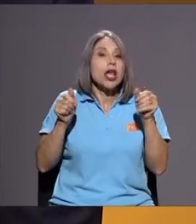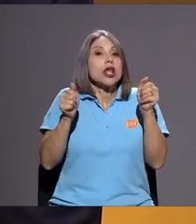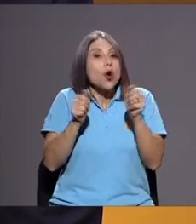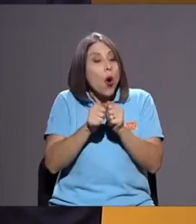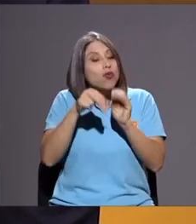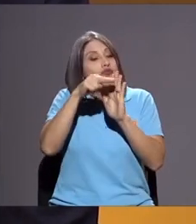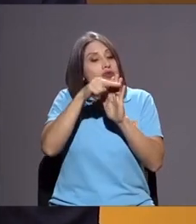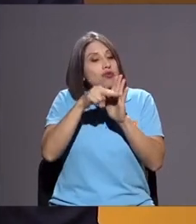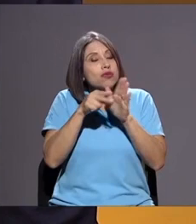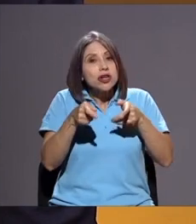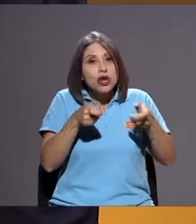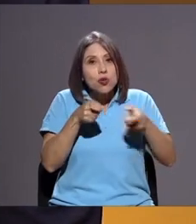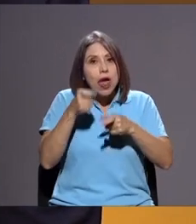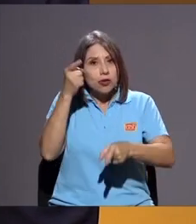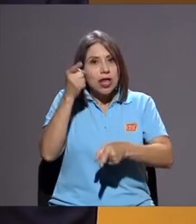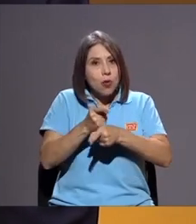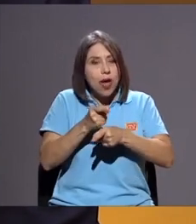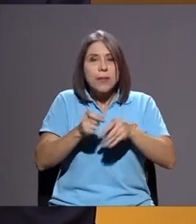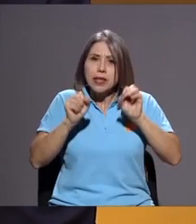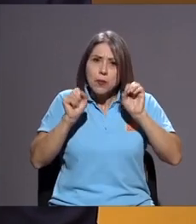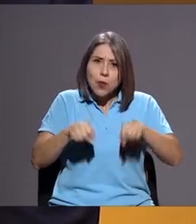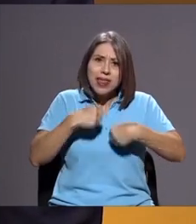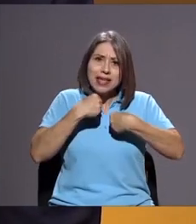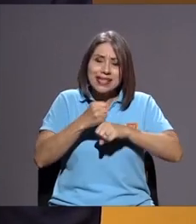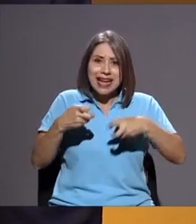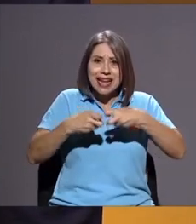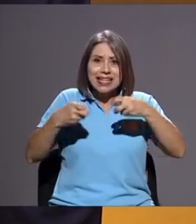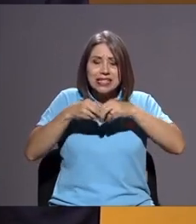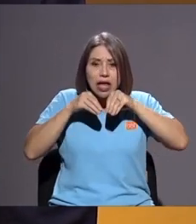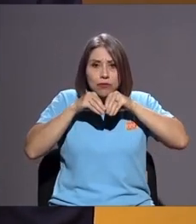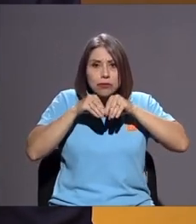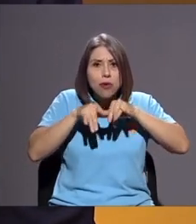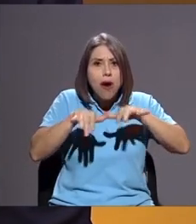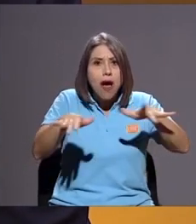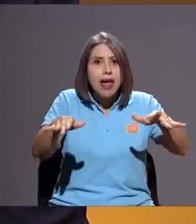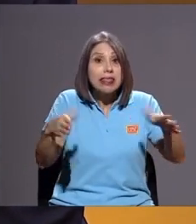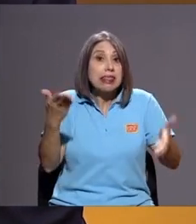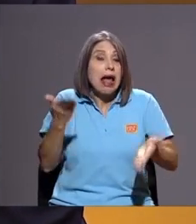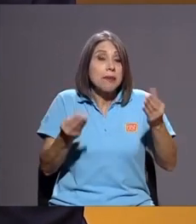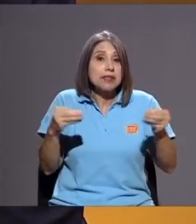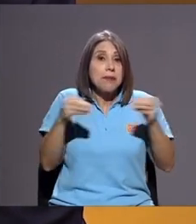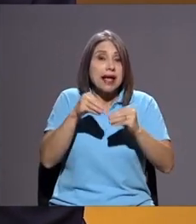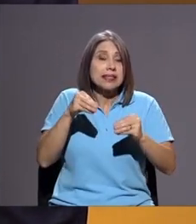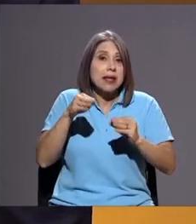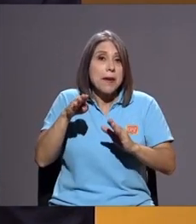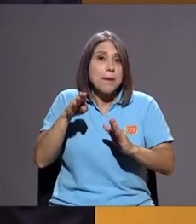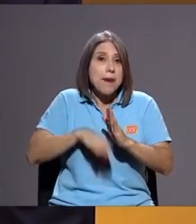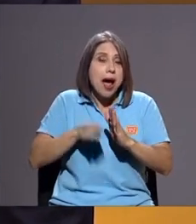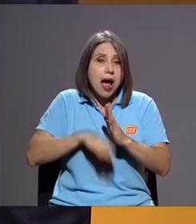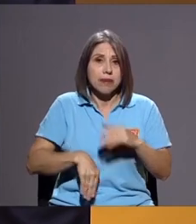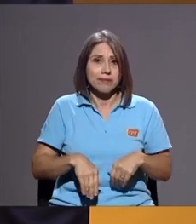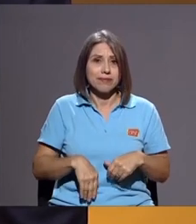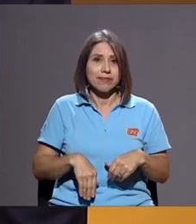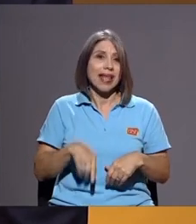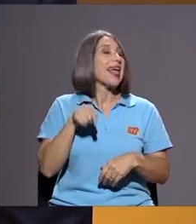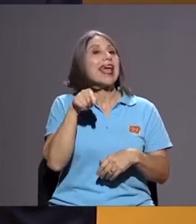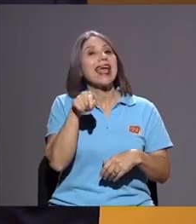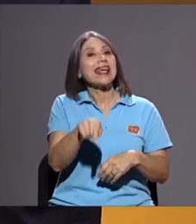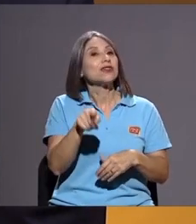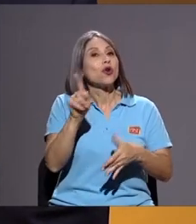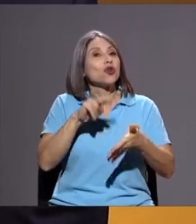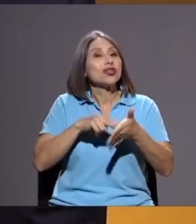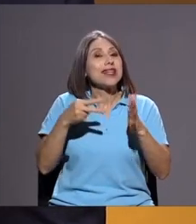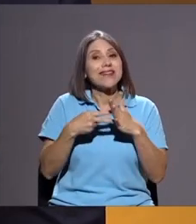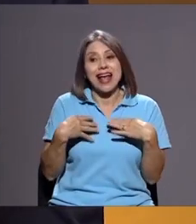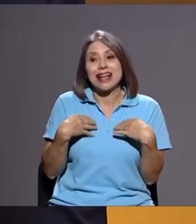adecuadamente nos permitan llevar la electricidad a todo el mundo y hacerlo tal vez a costos más bajos eso no significa que la salud tenga